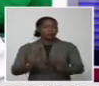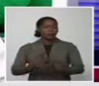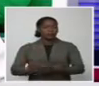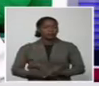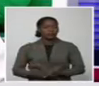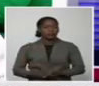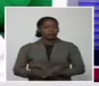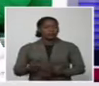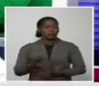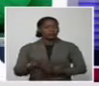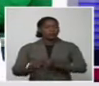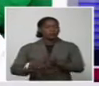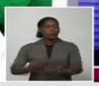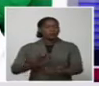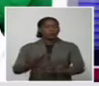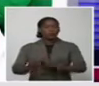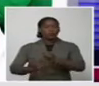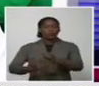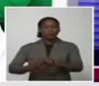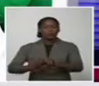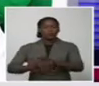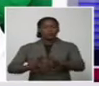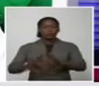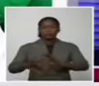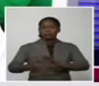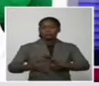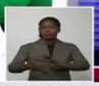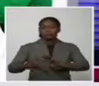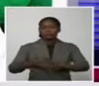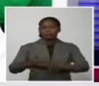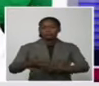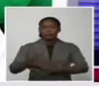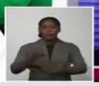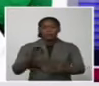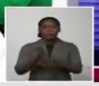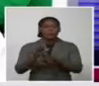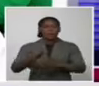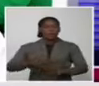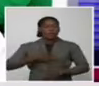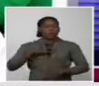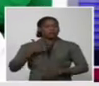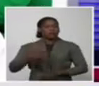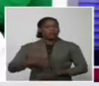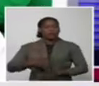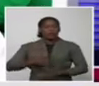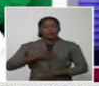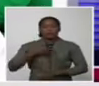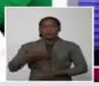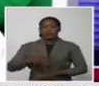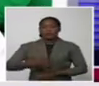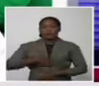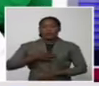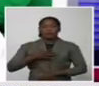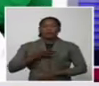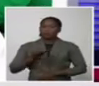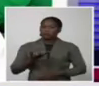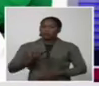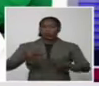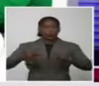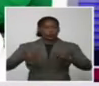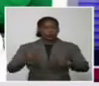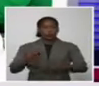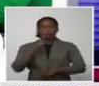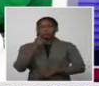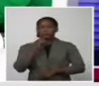pues se evalúa, se hace PCR, se diagnostica, se ingresa y